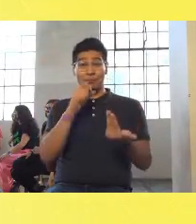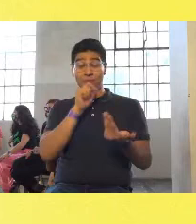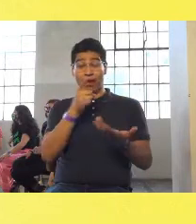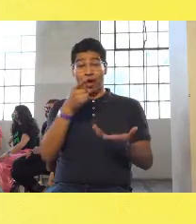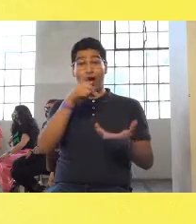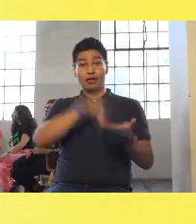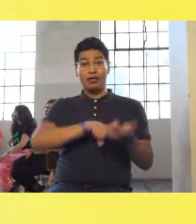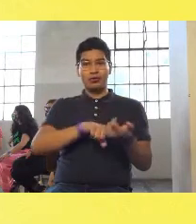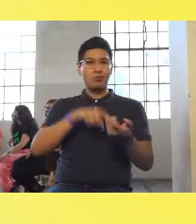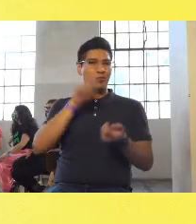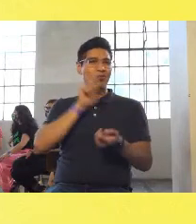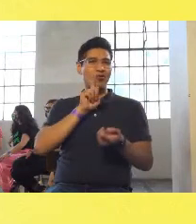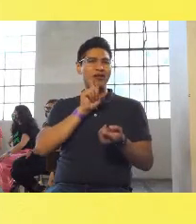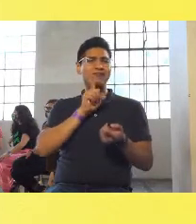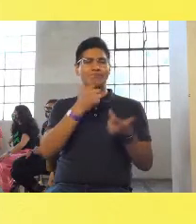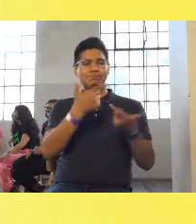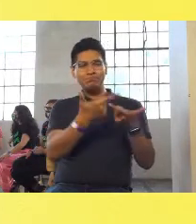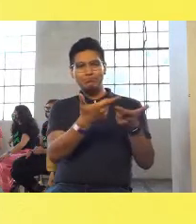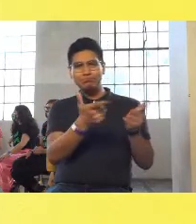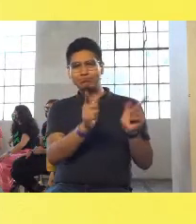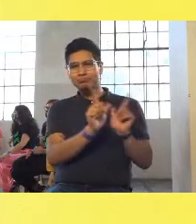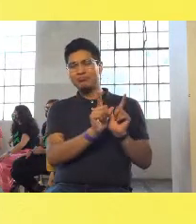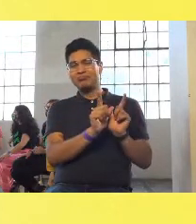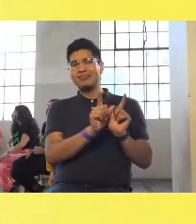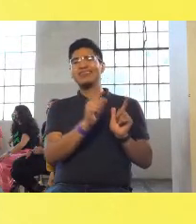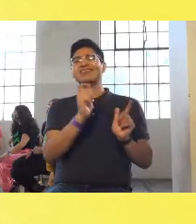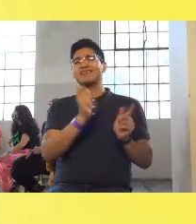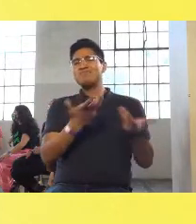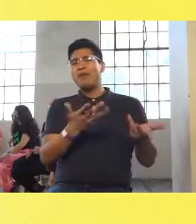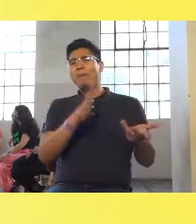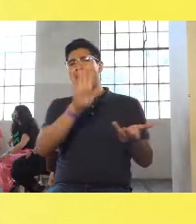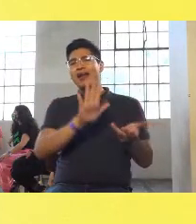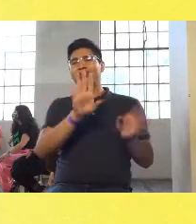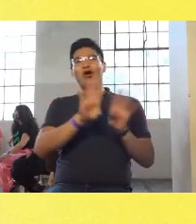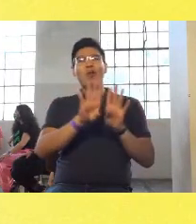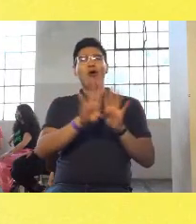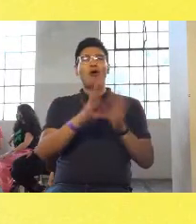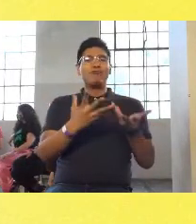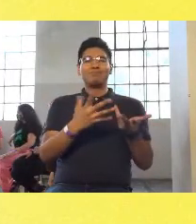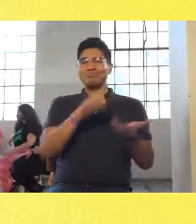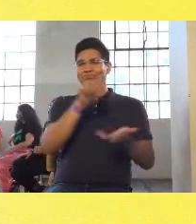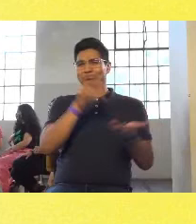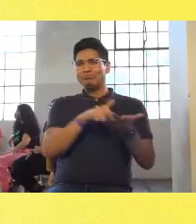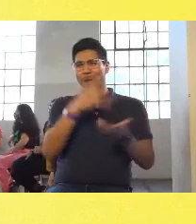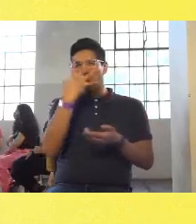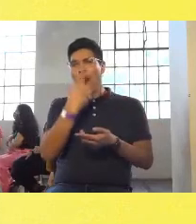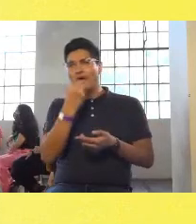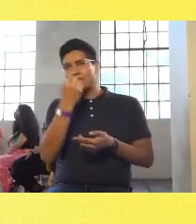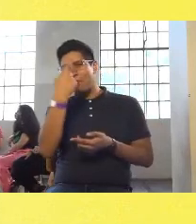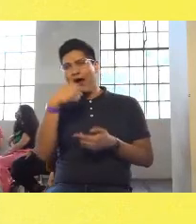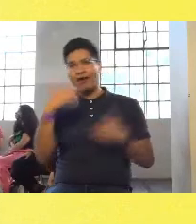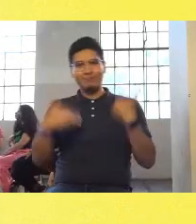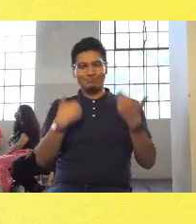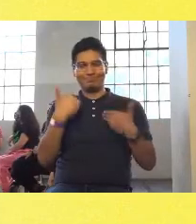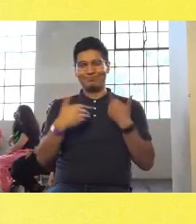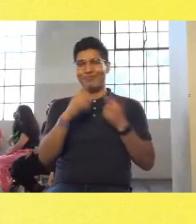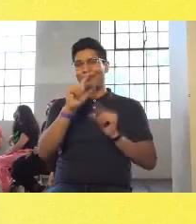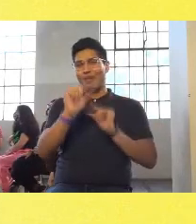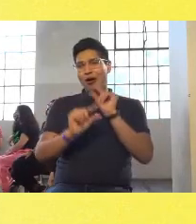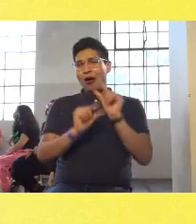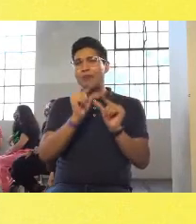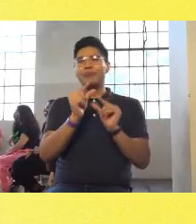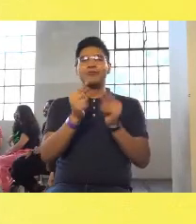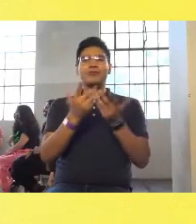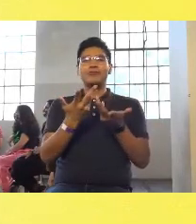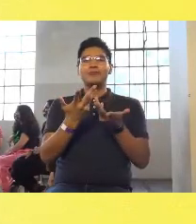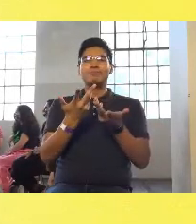como eso, como cierto oasis, no sé, ¿no? Como donde puedes como crear y hacer cosas. Y sí, creo que como que de a poquitos vamos encontrando